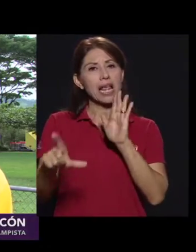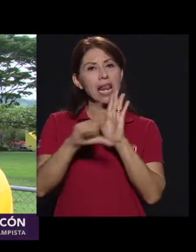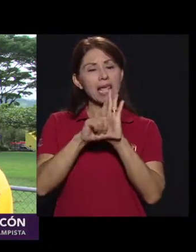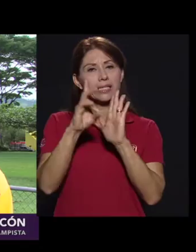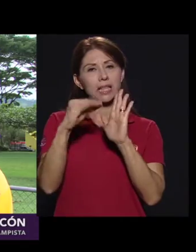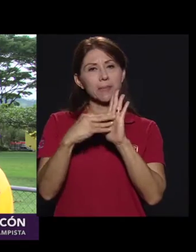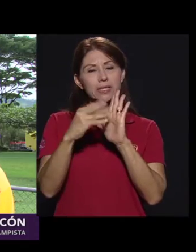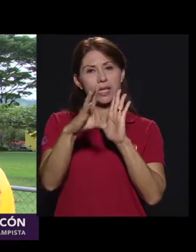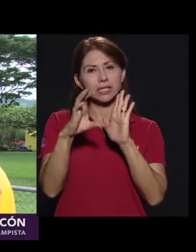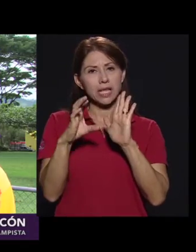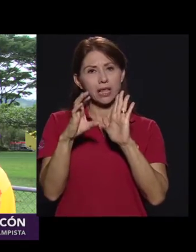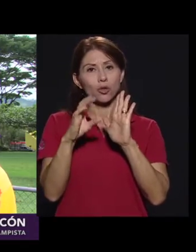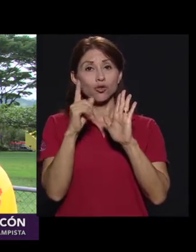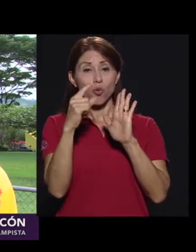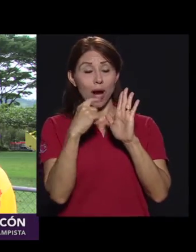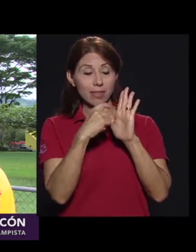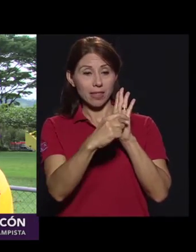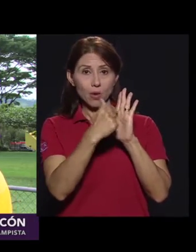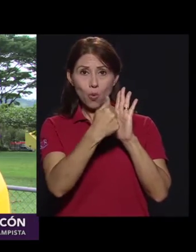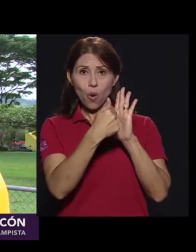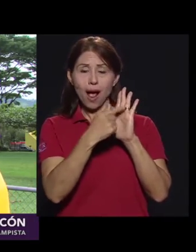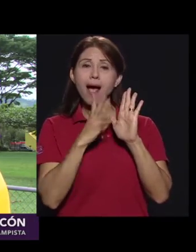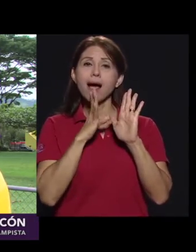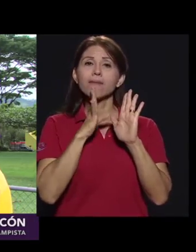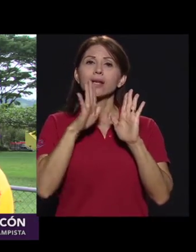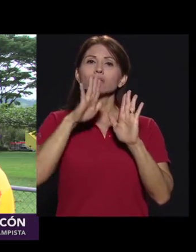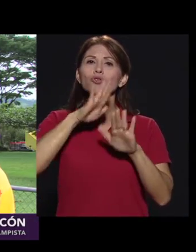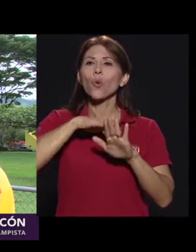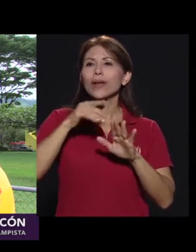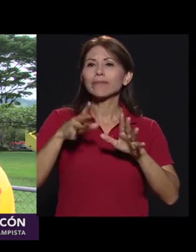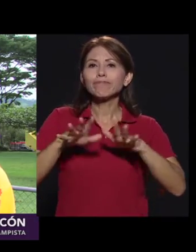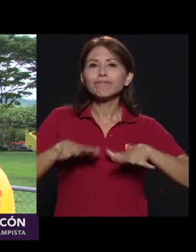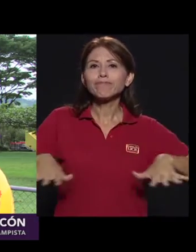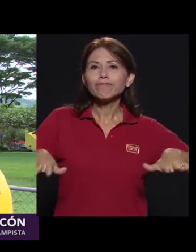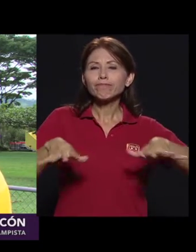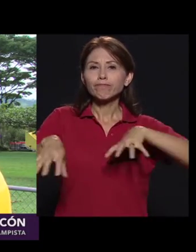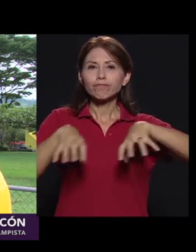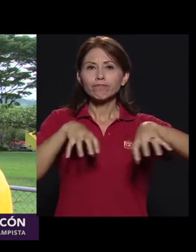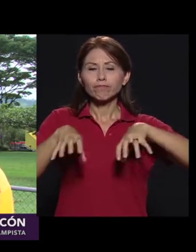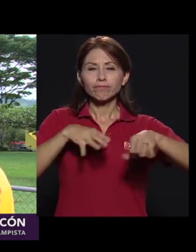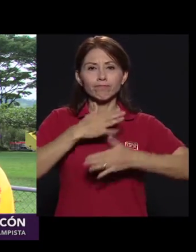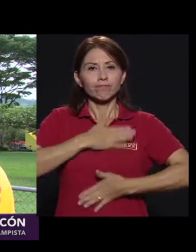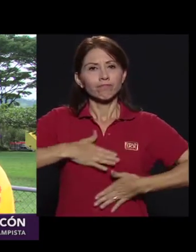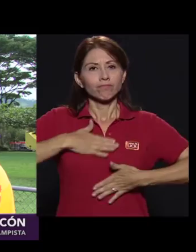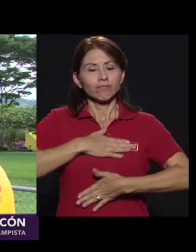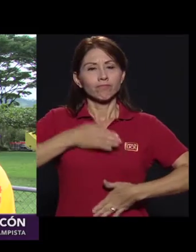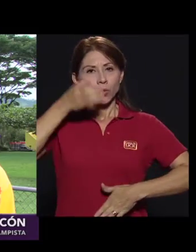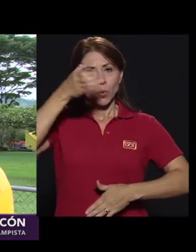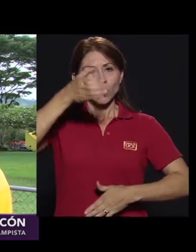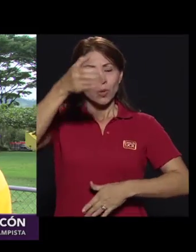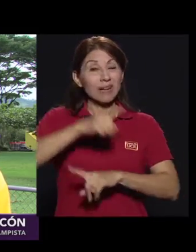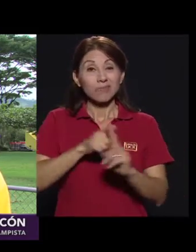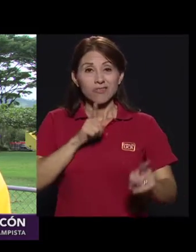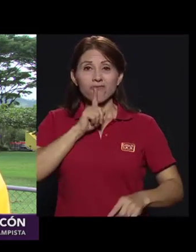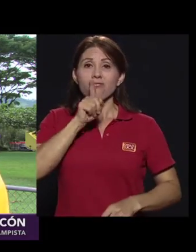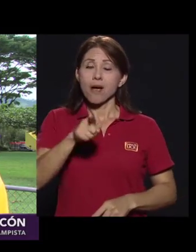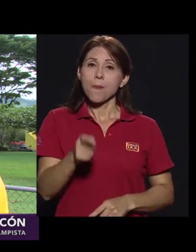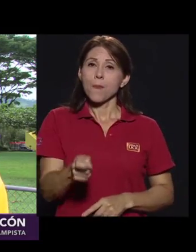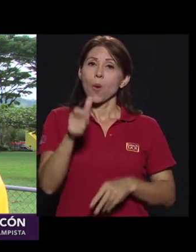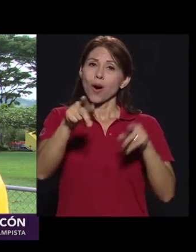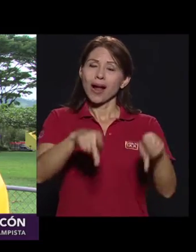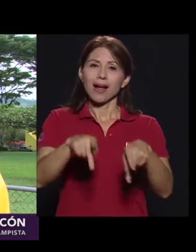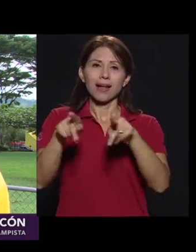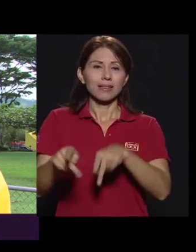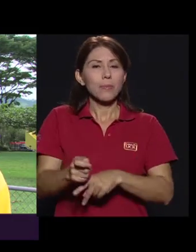las 7600 en un artículo habla sobre las actividades recreativas y culturales, muy poca gente, muy